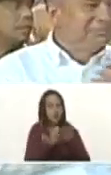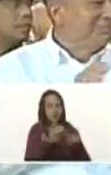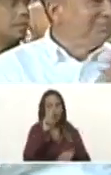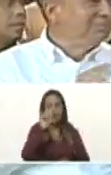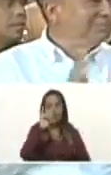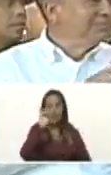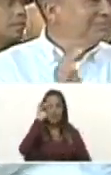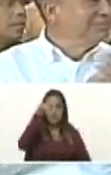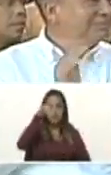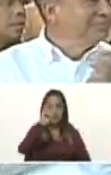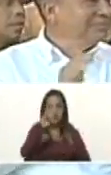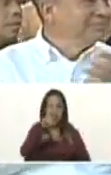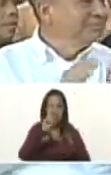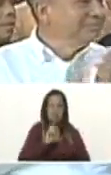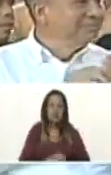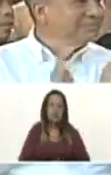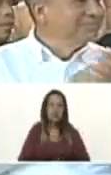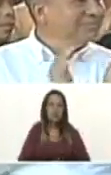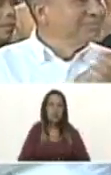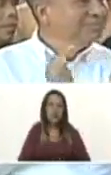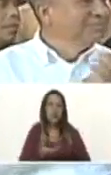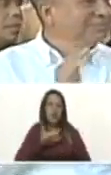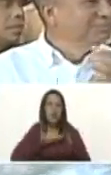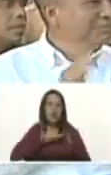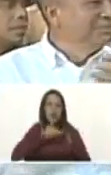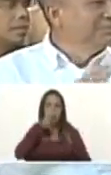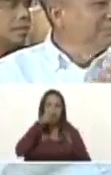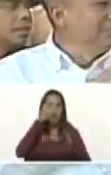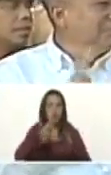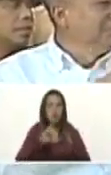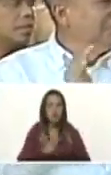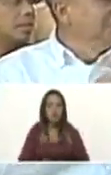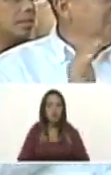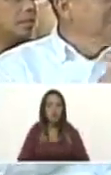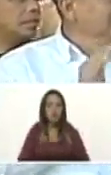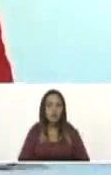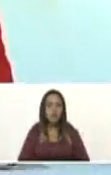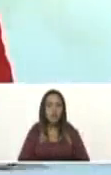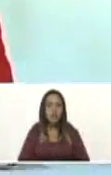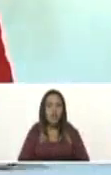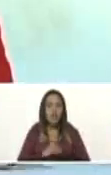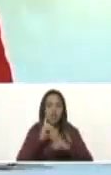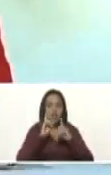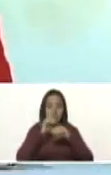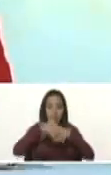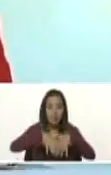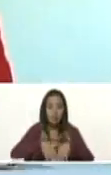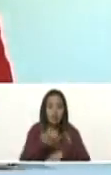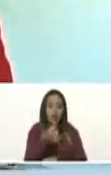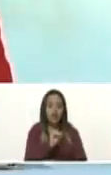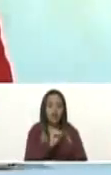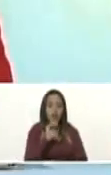Briceño, alcaldes del pueblo. Del Tamacuro está Amado Heredia,